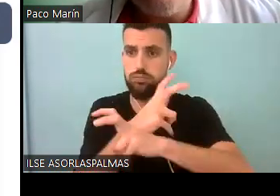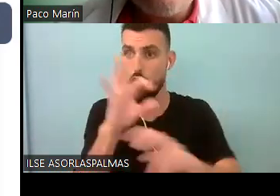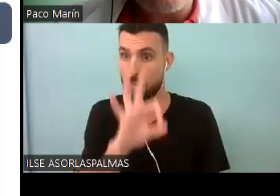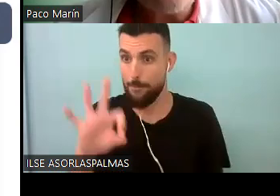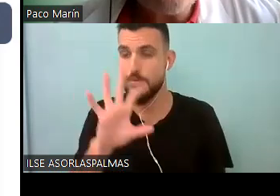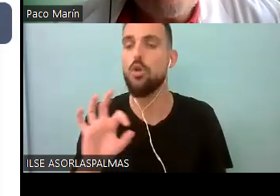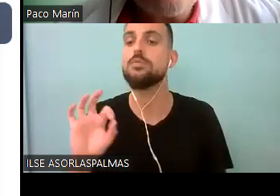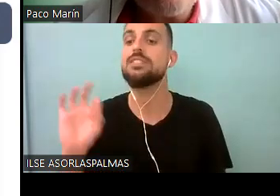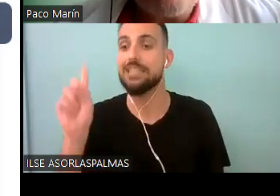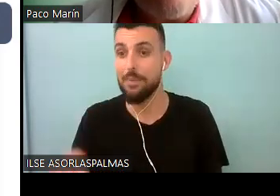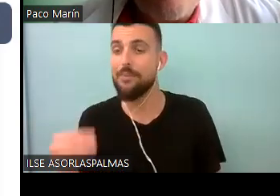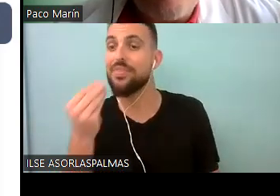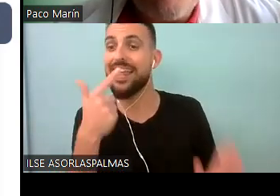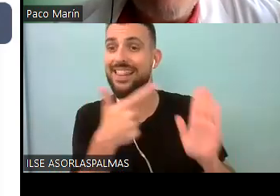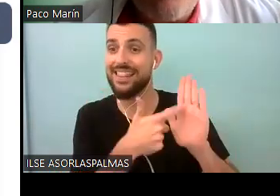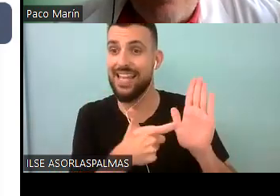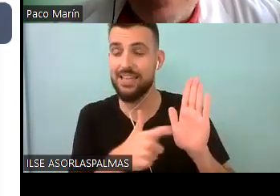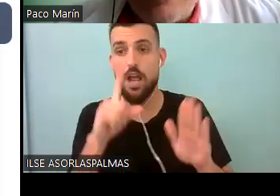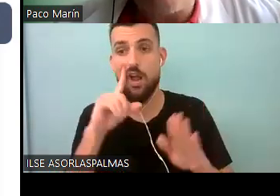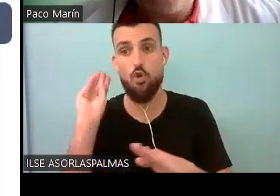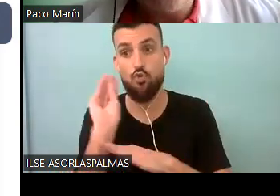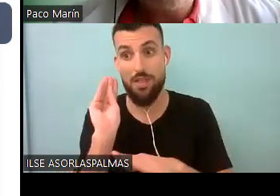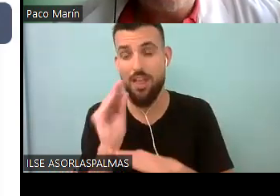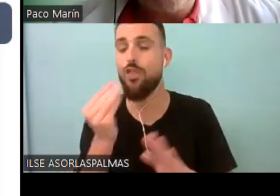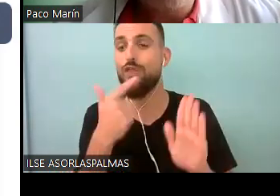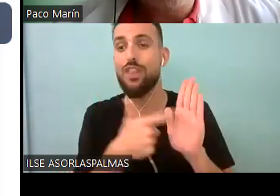dietas. Aquí hablamos de las excesivamente hipocalóricas.